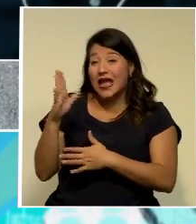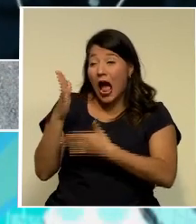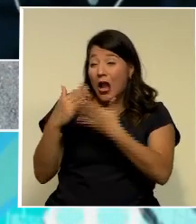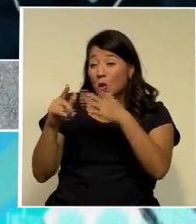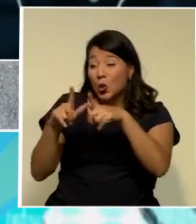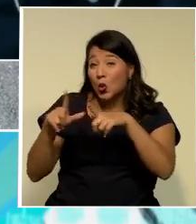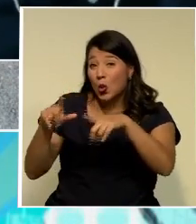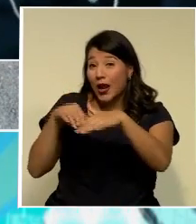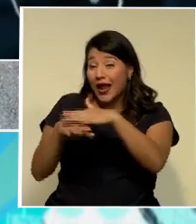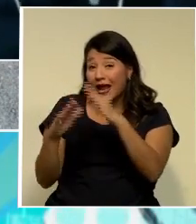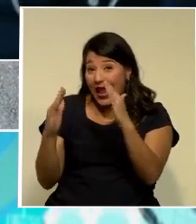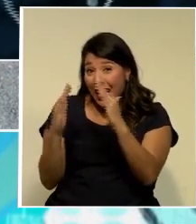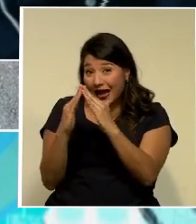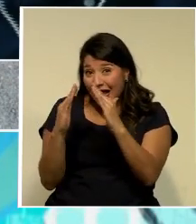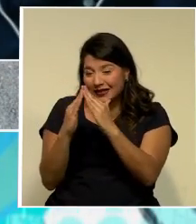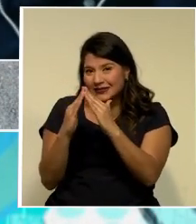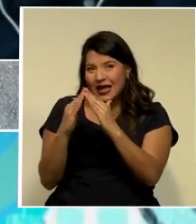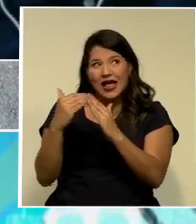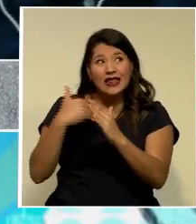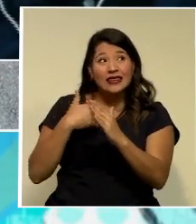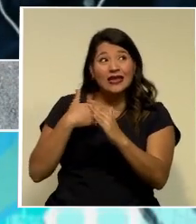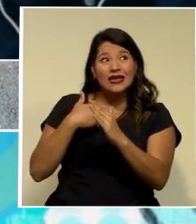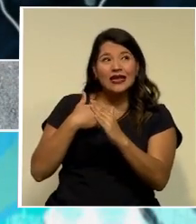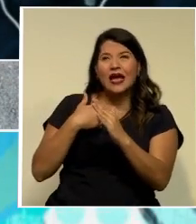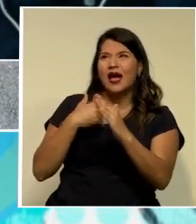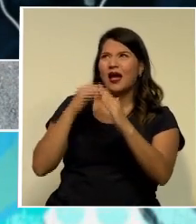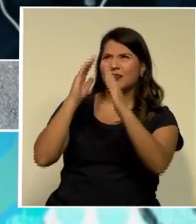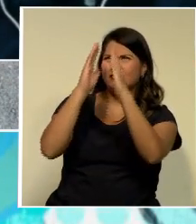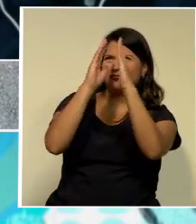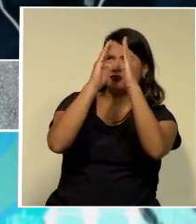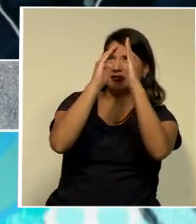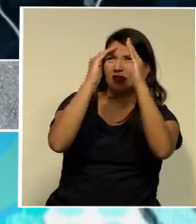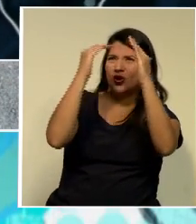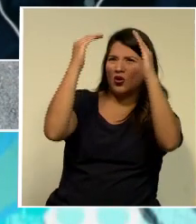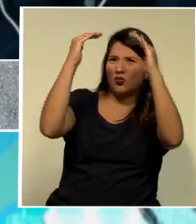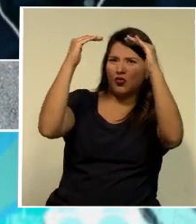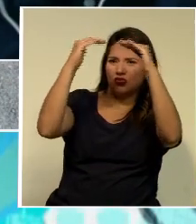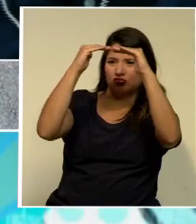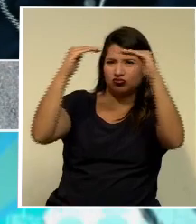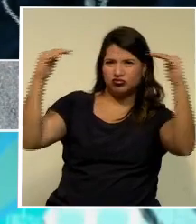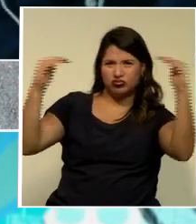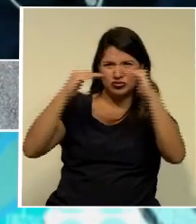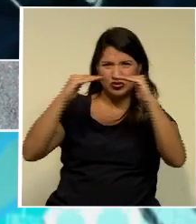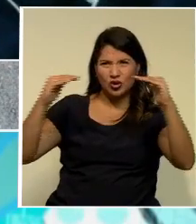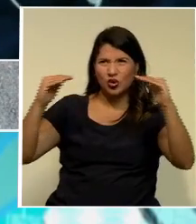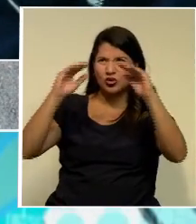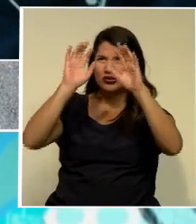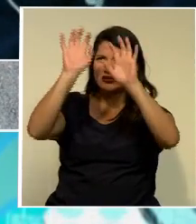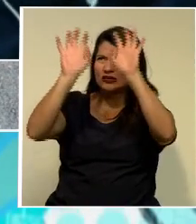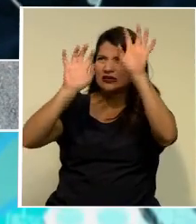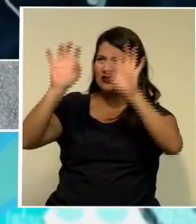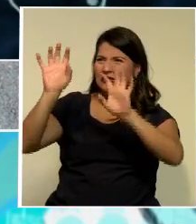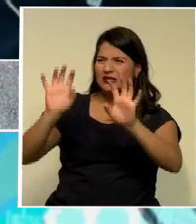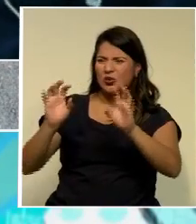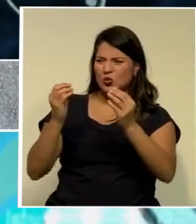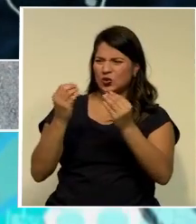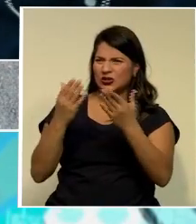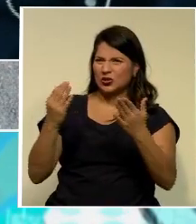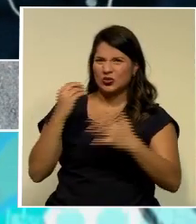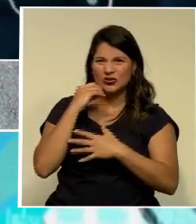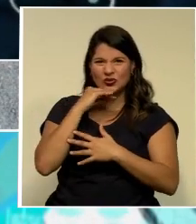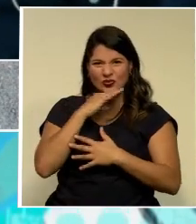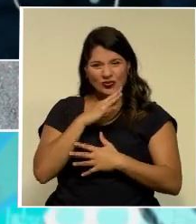todo, había esta santería, ¿verdad? Entonces había muchas cosas muy, muy extrañas, como muy surrealistas. De